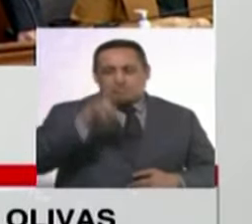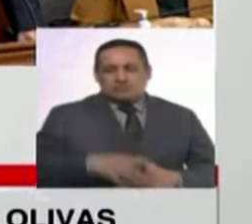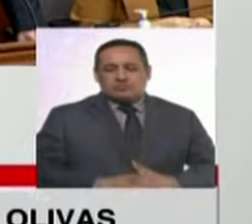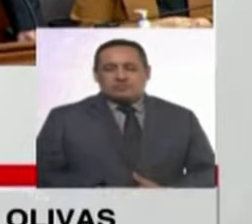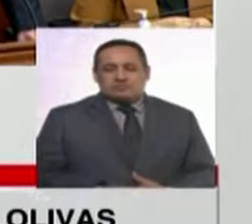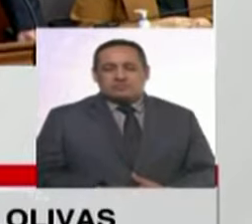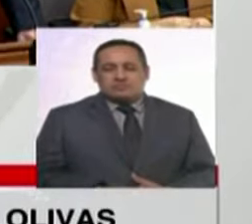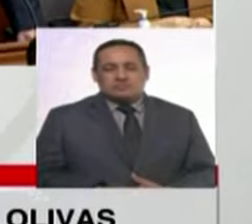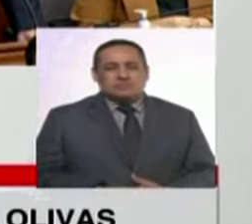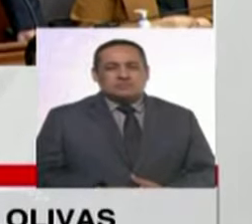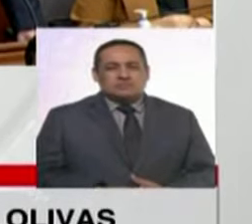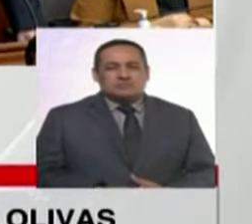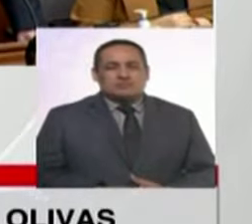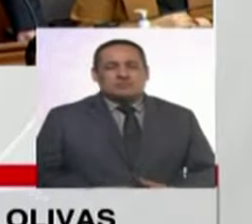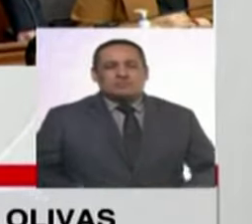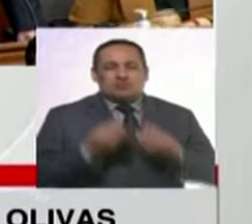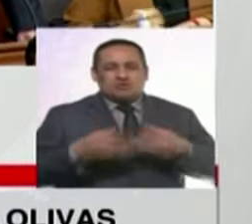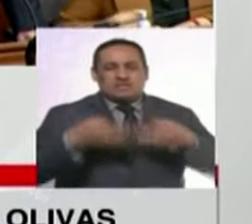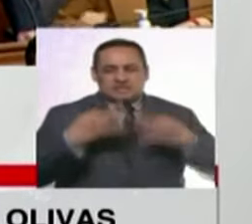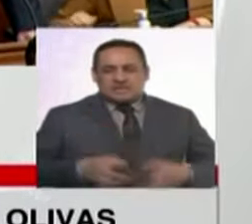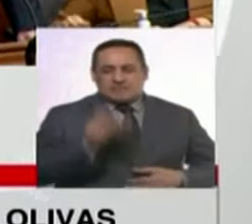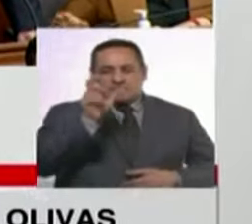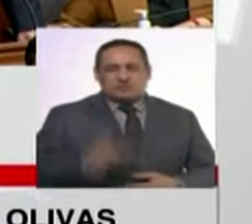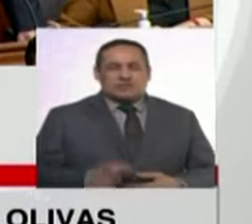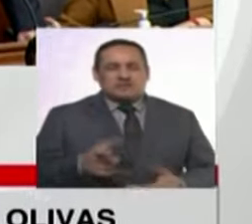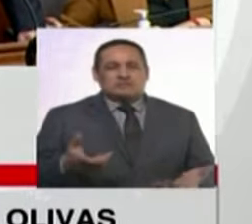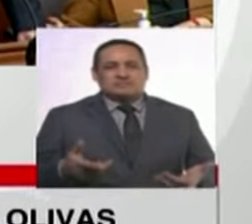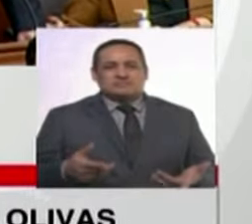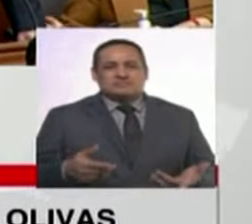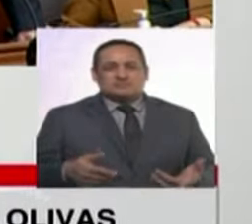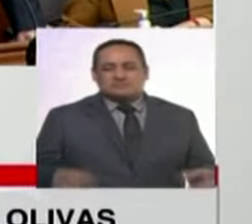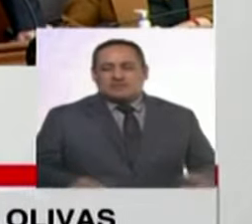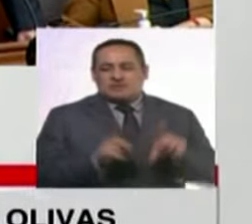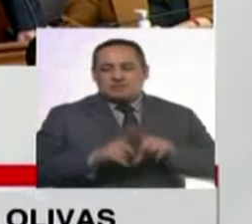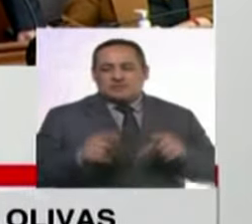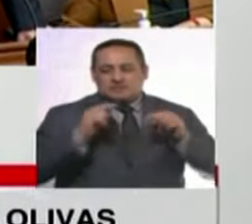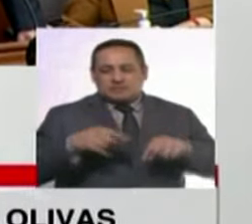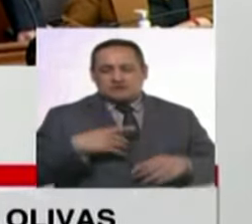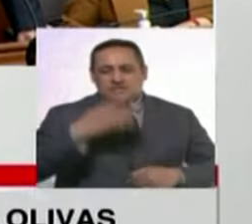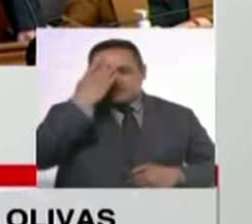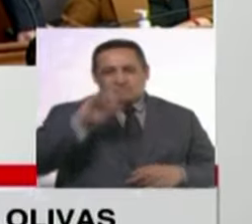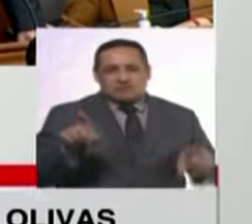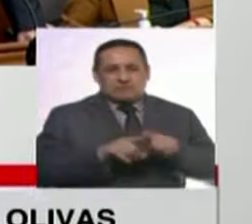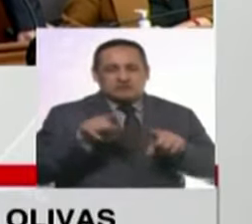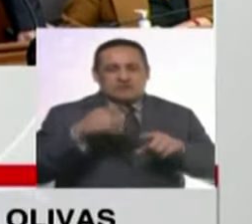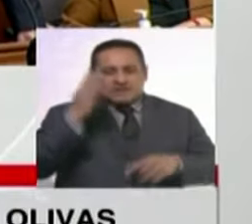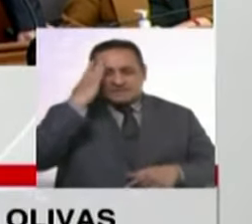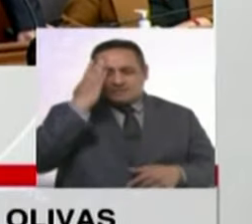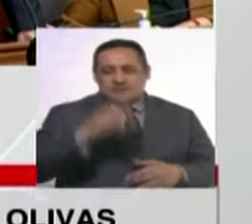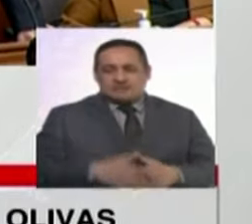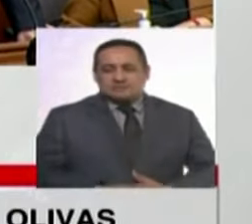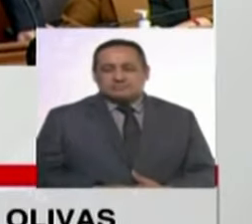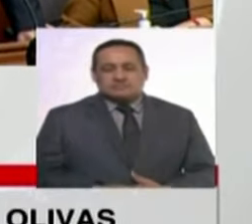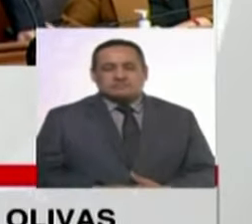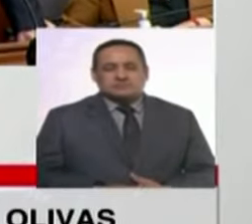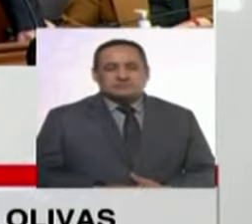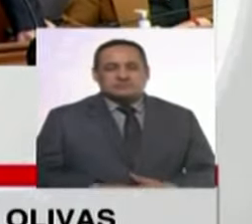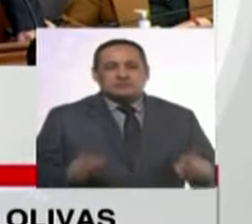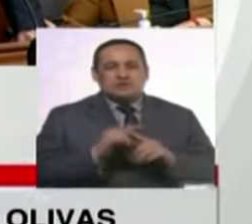Perú por dignidad personal debe tomar una decisión y usted sabe cuál es